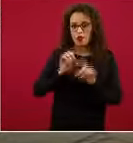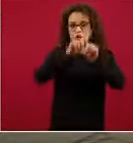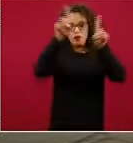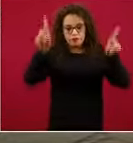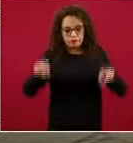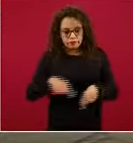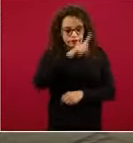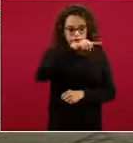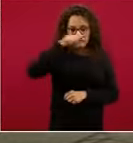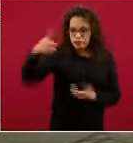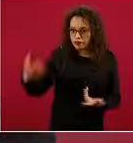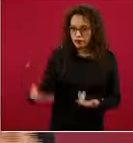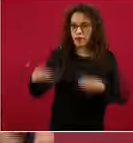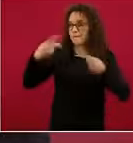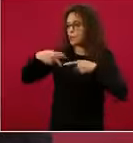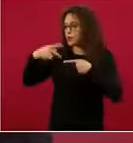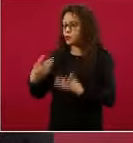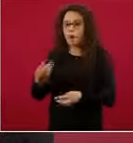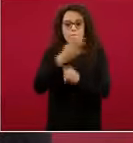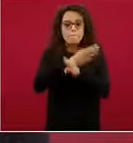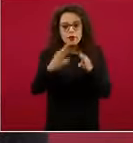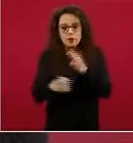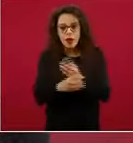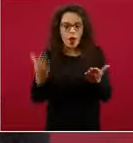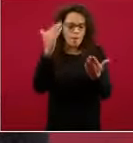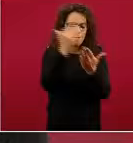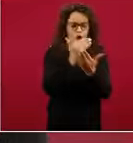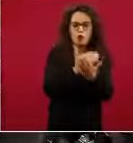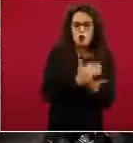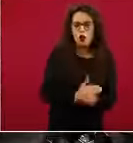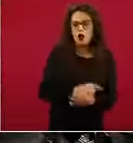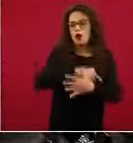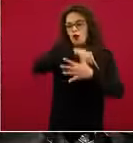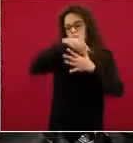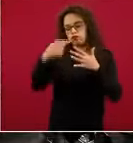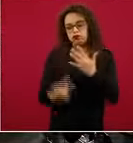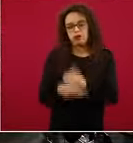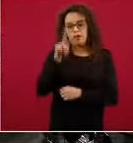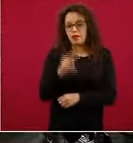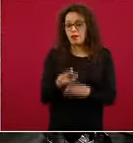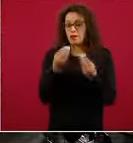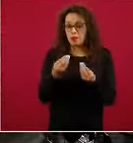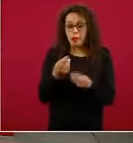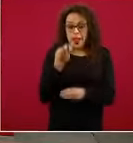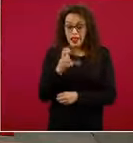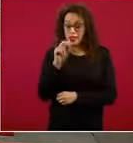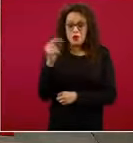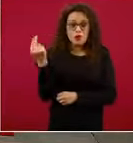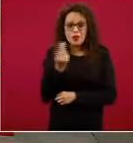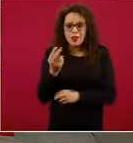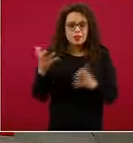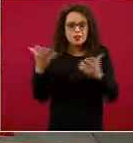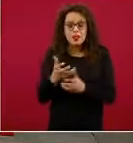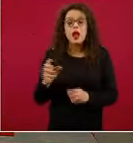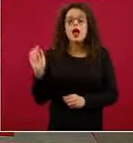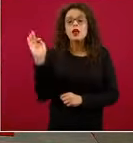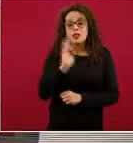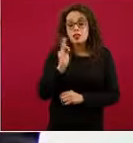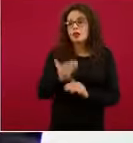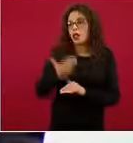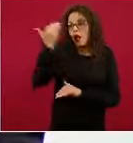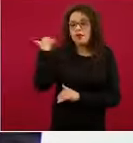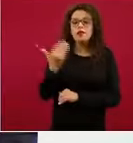personal, insumos, protocolos, etcétera. Hubiera sido innecesario hacer eso si tuviéramos un sistema de salud